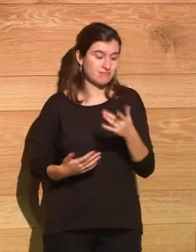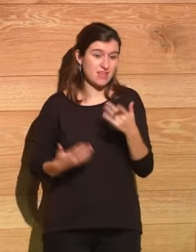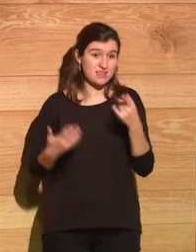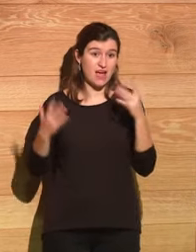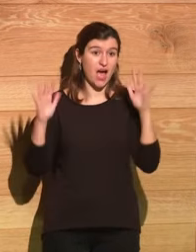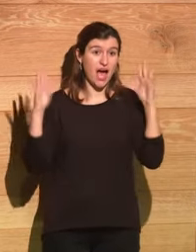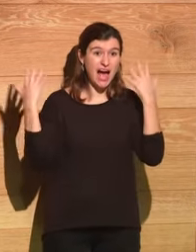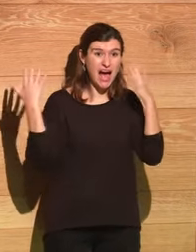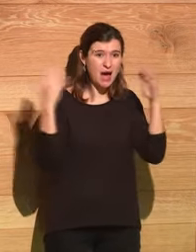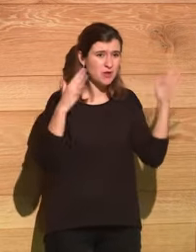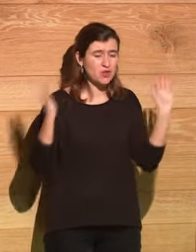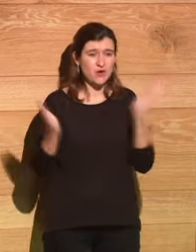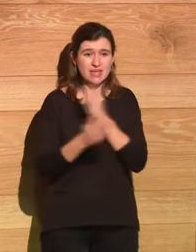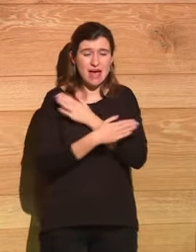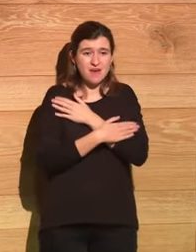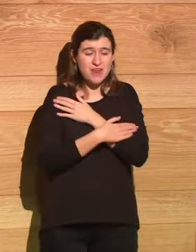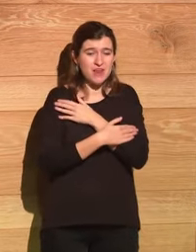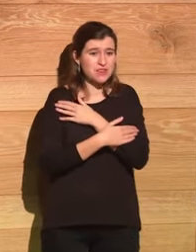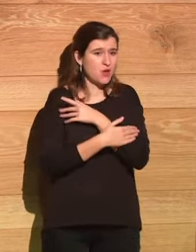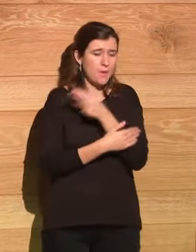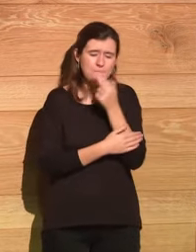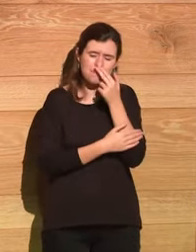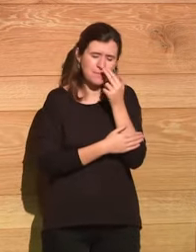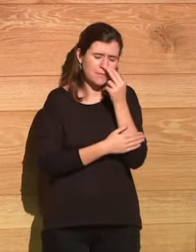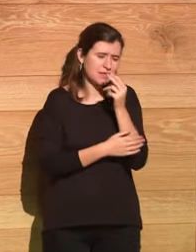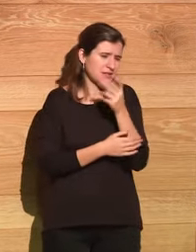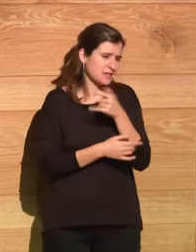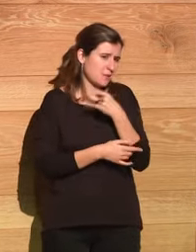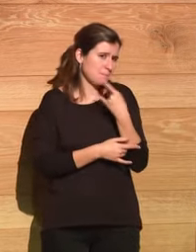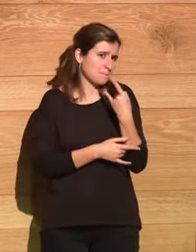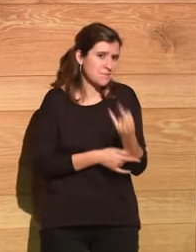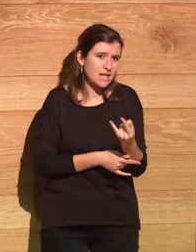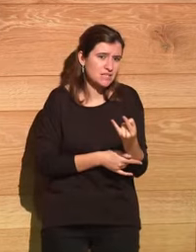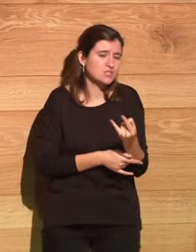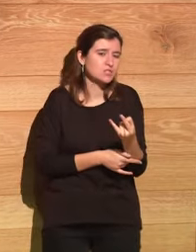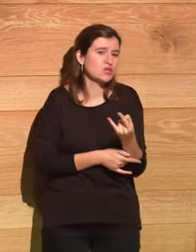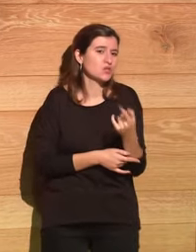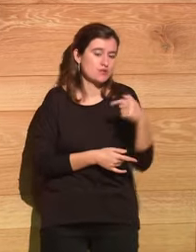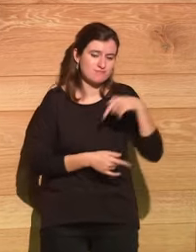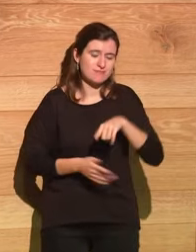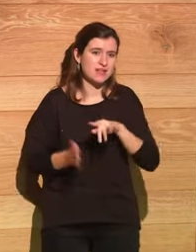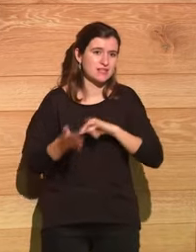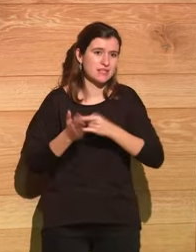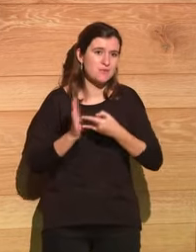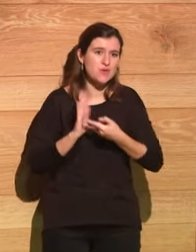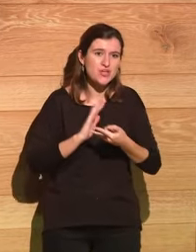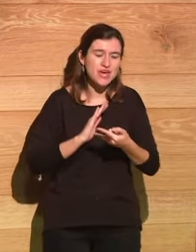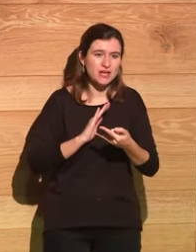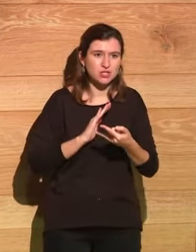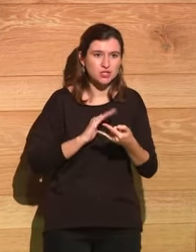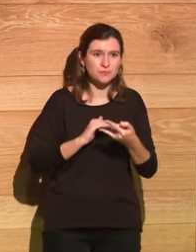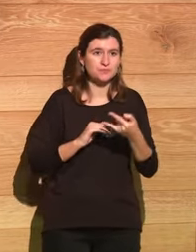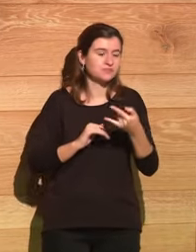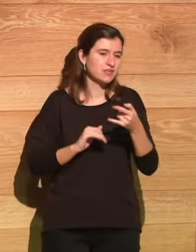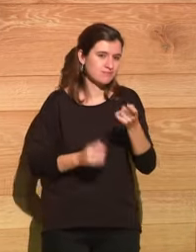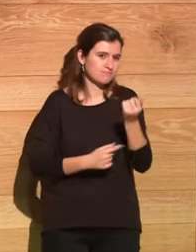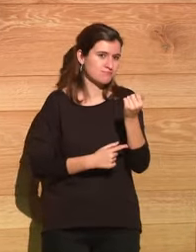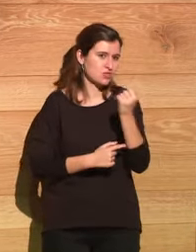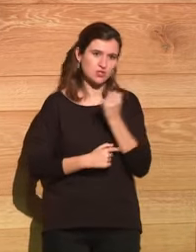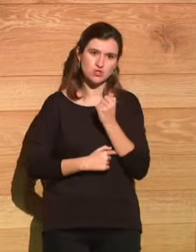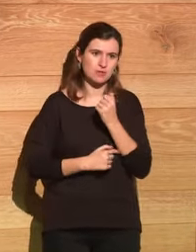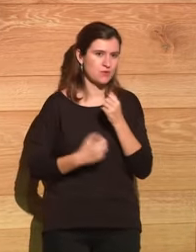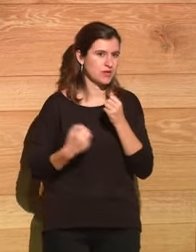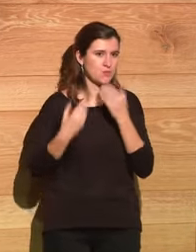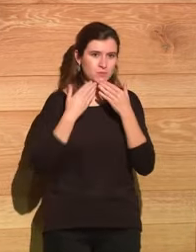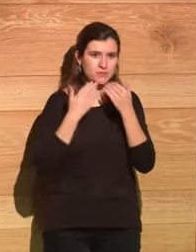aplaudió y abrazó con muchísimo interés y pasión desde el principio este proyecto, y la verdad que nos ha apoyado.